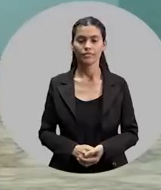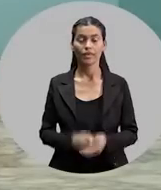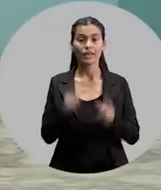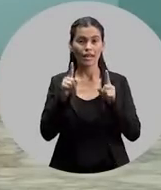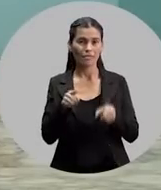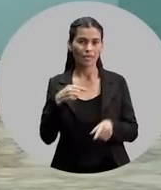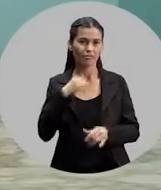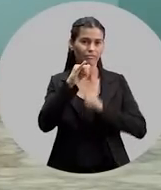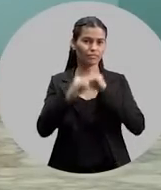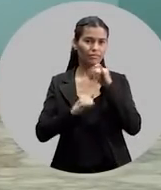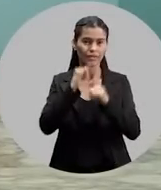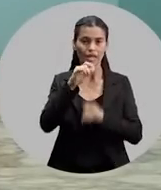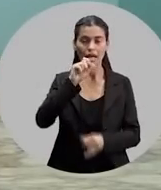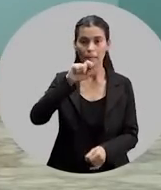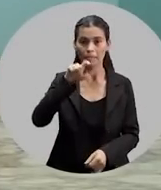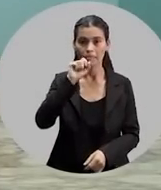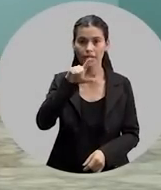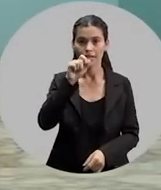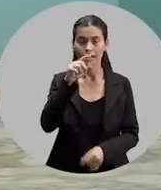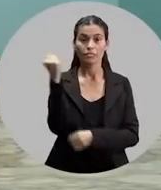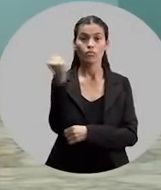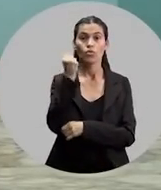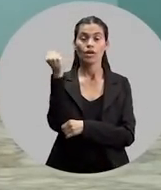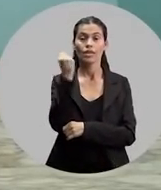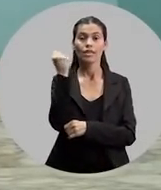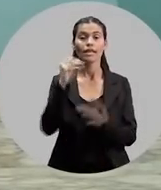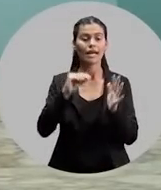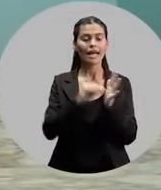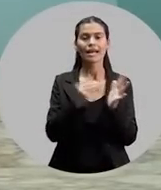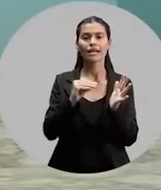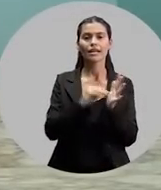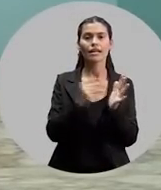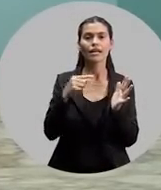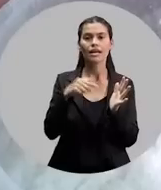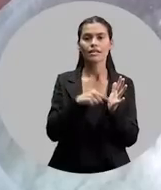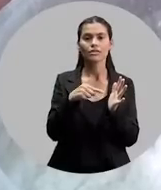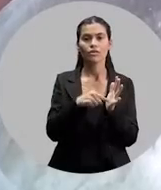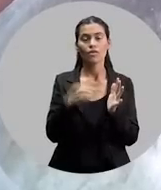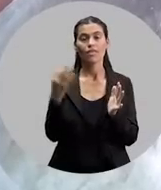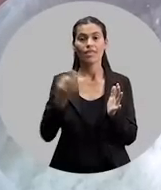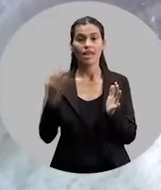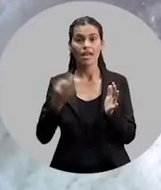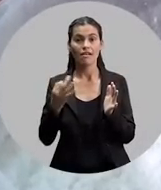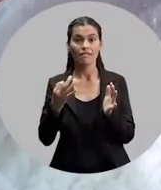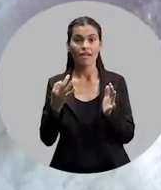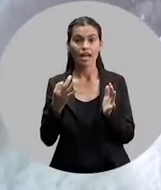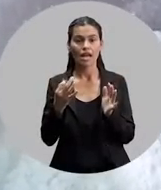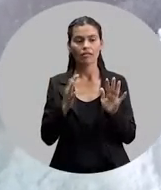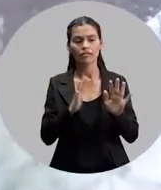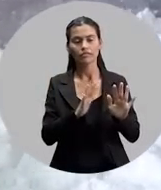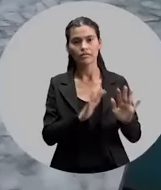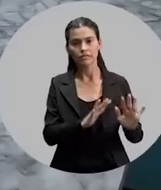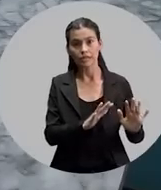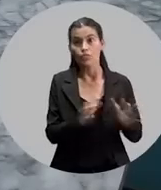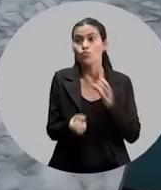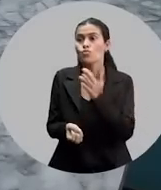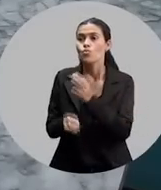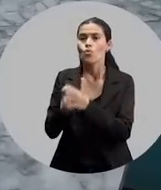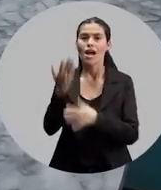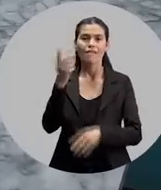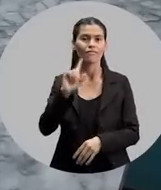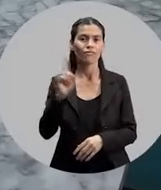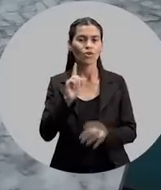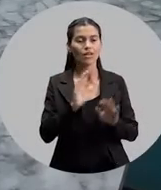Un tip que le voy a decir, ¿sí? El queso debe estar estacionado, no debe ser muy